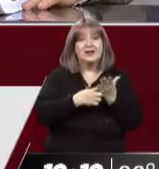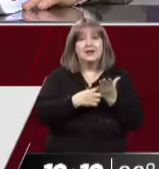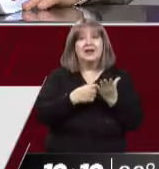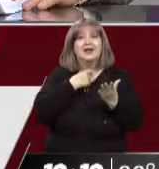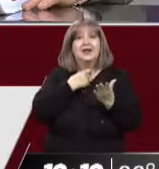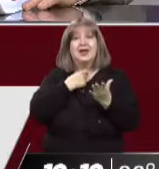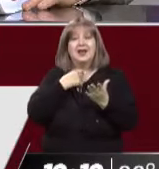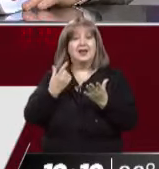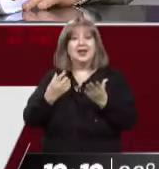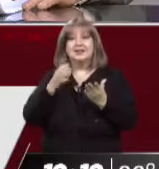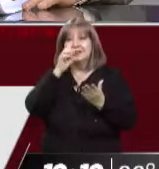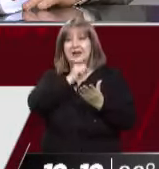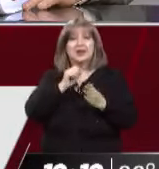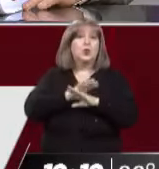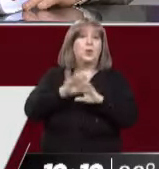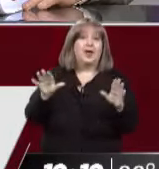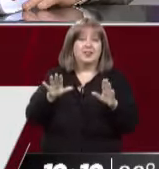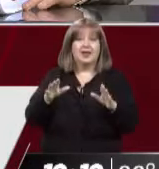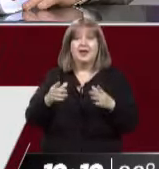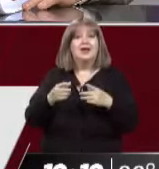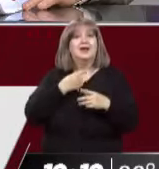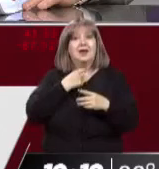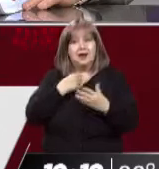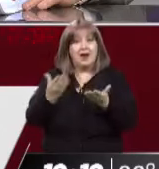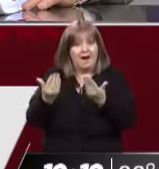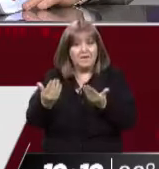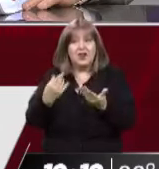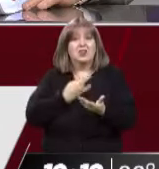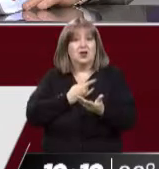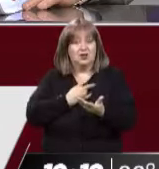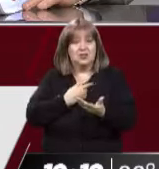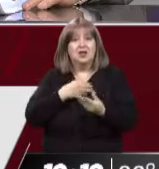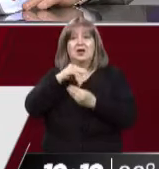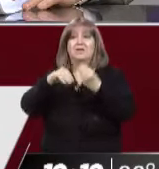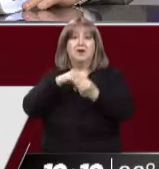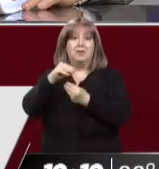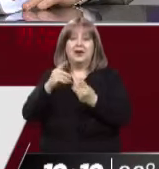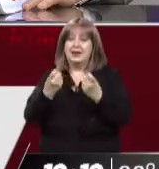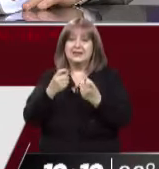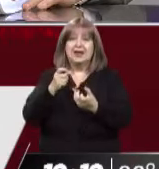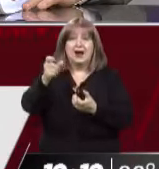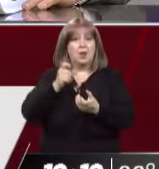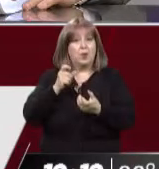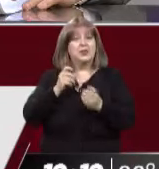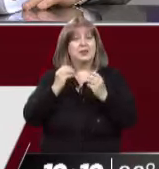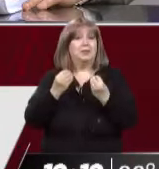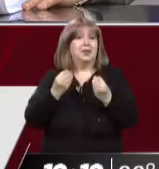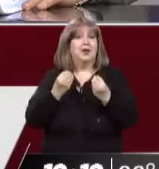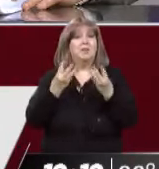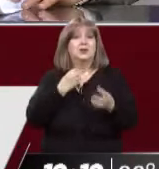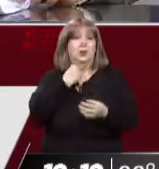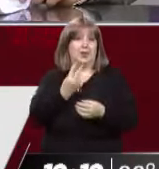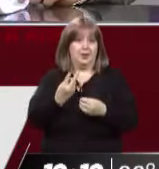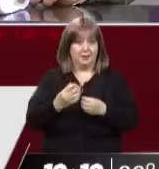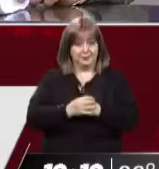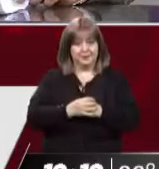romper con ese pacto de silencio para poder dar luz a esta investigación. La familia también necesita respuestas sobre qué pasó con Abigail. Bien,